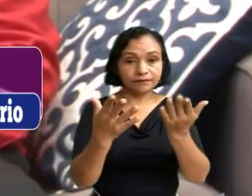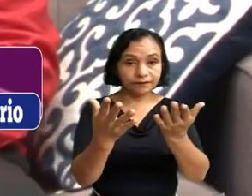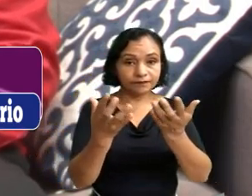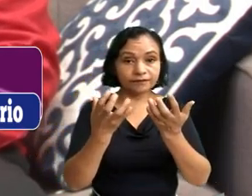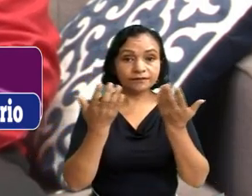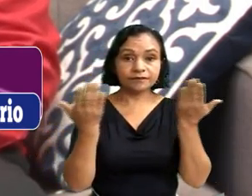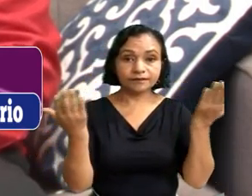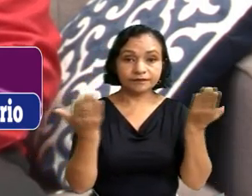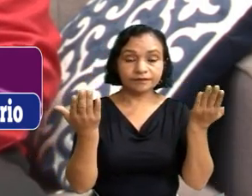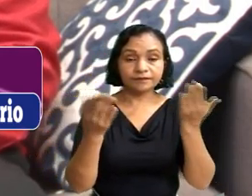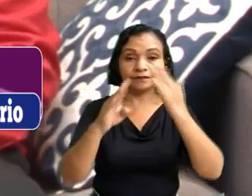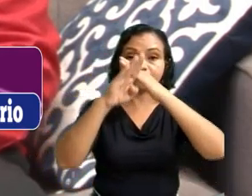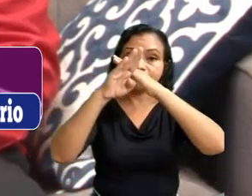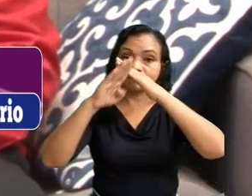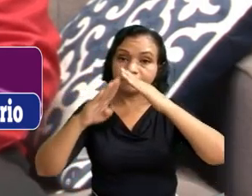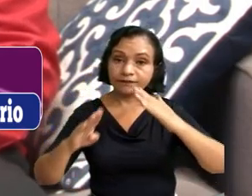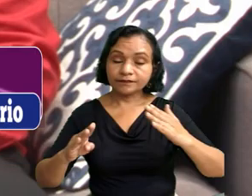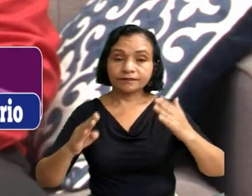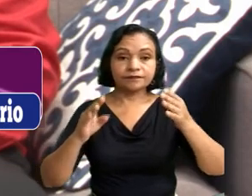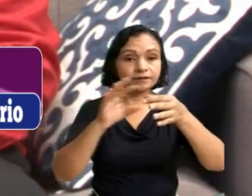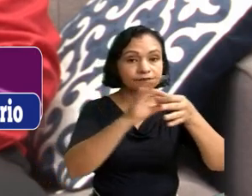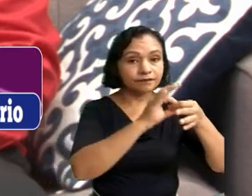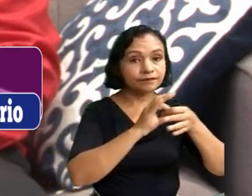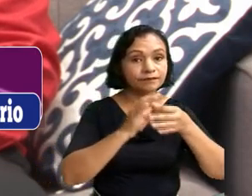la paz la reconciliación